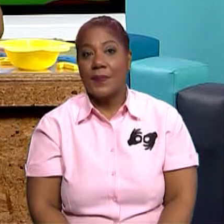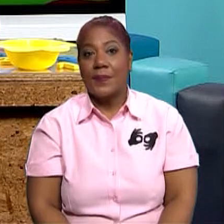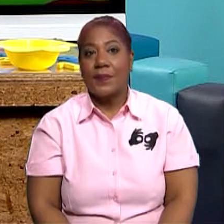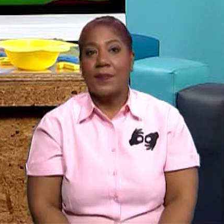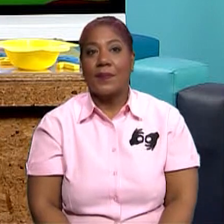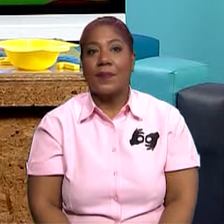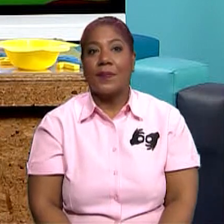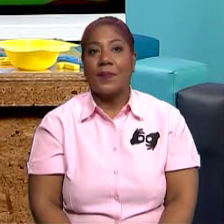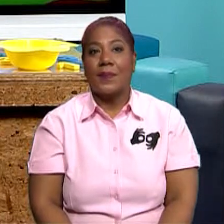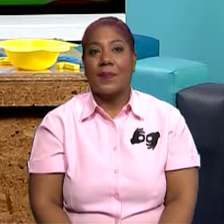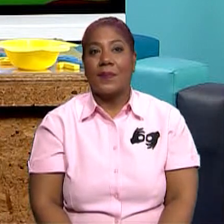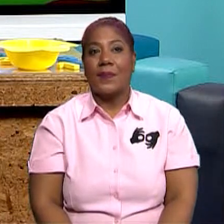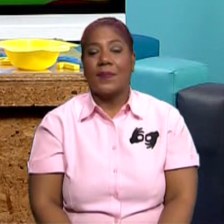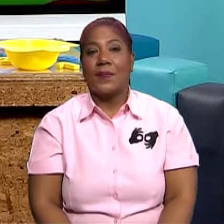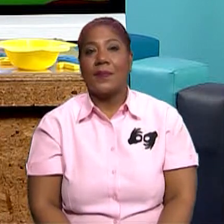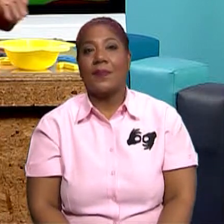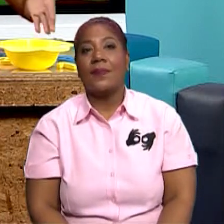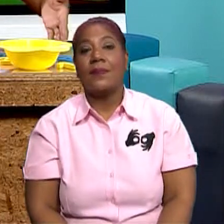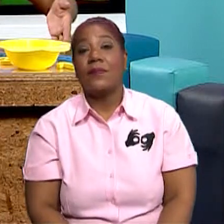ahora vamos a hacer,